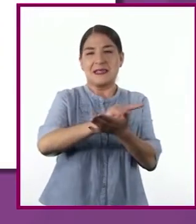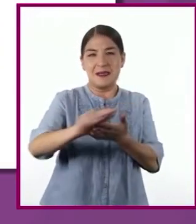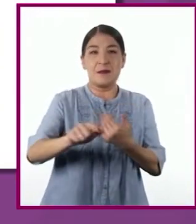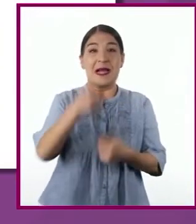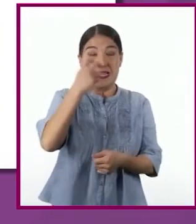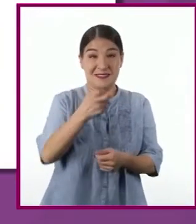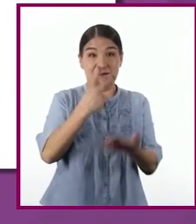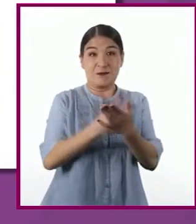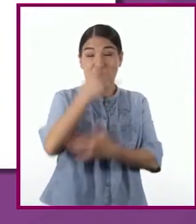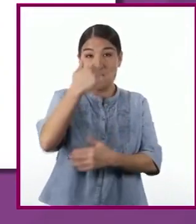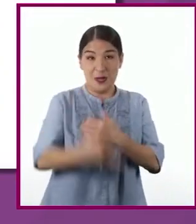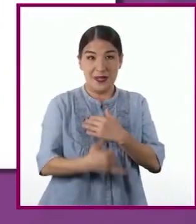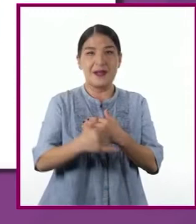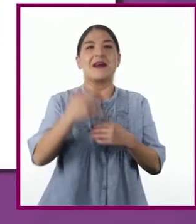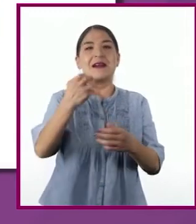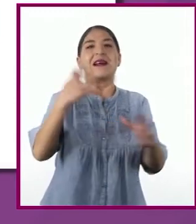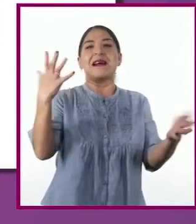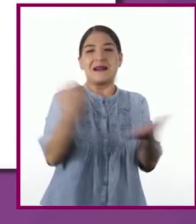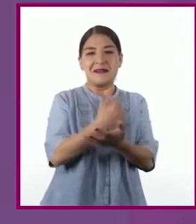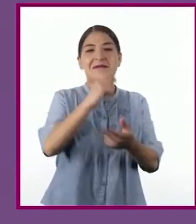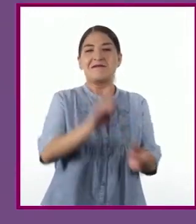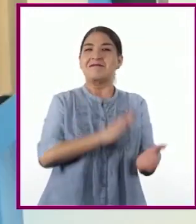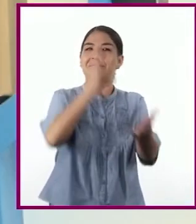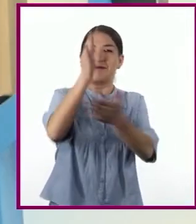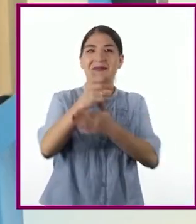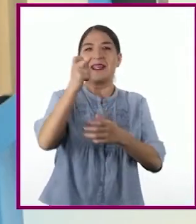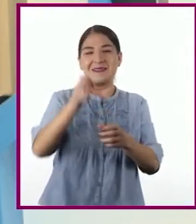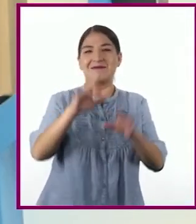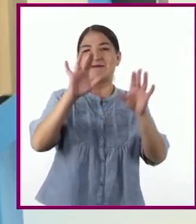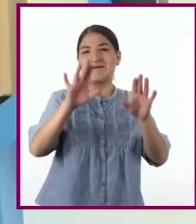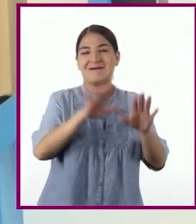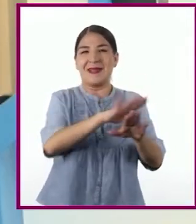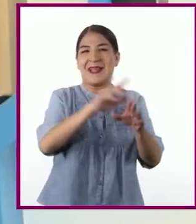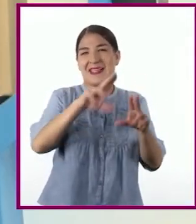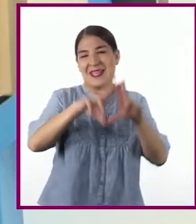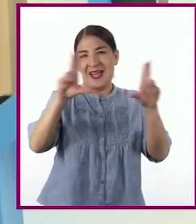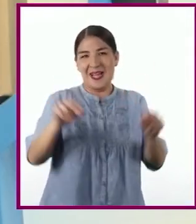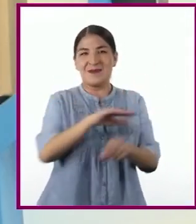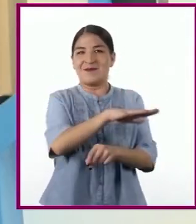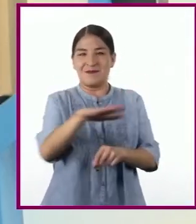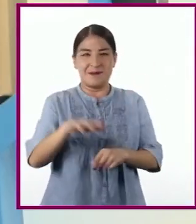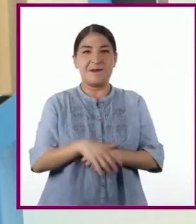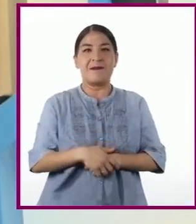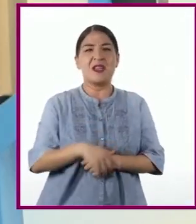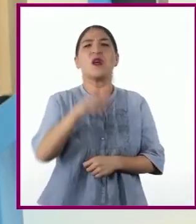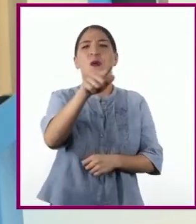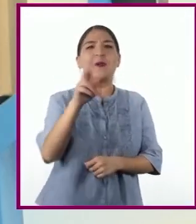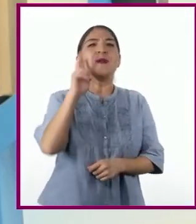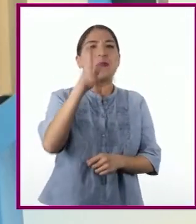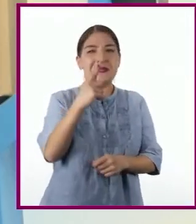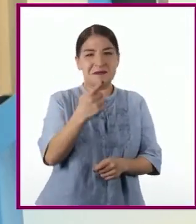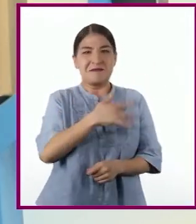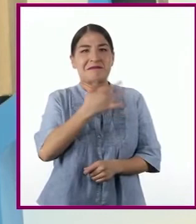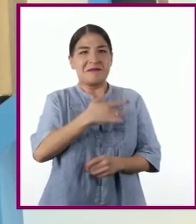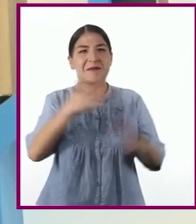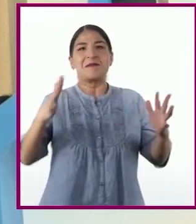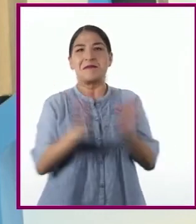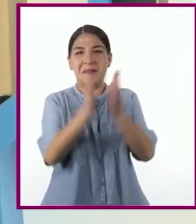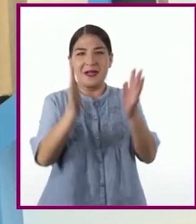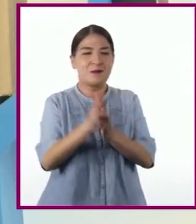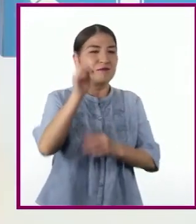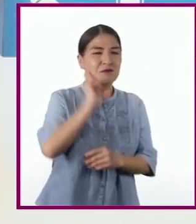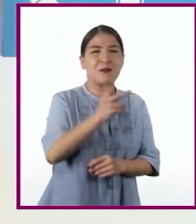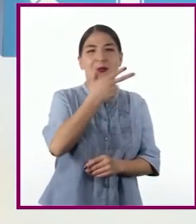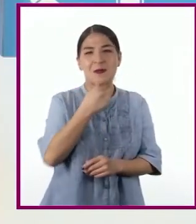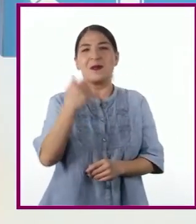los 5 alumnos ganaron un viaje a la Antártica. ¿Qué les pareció esta forma de participación de las y los